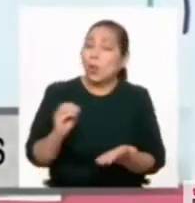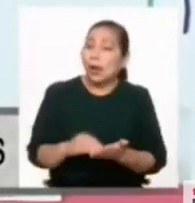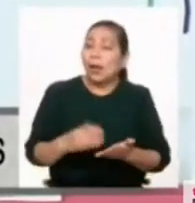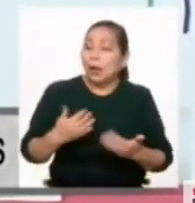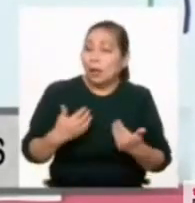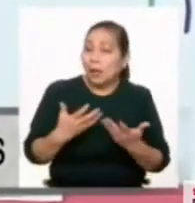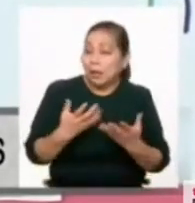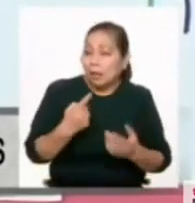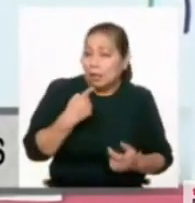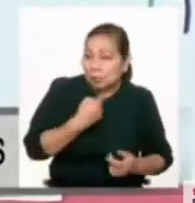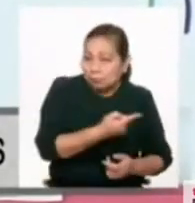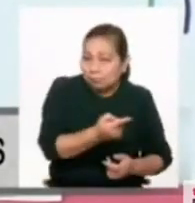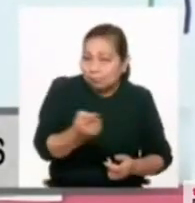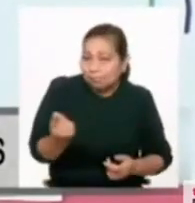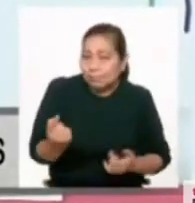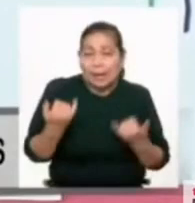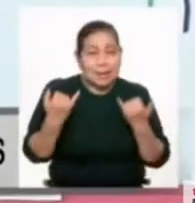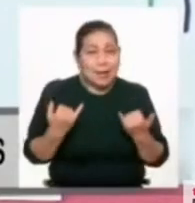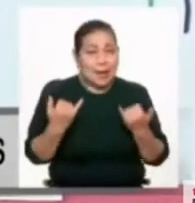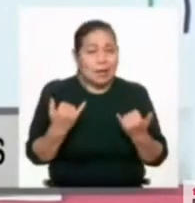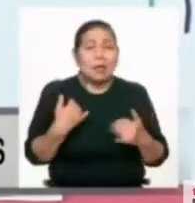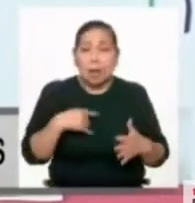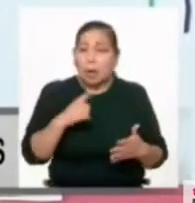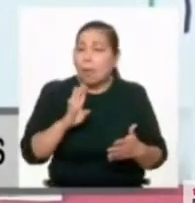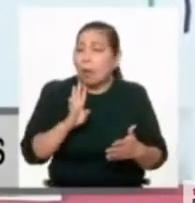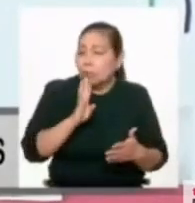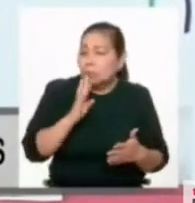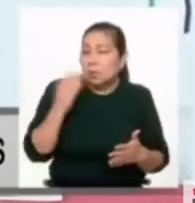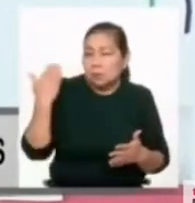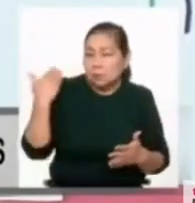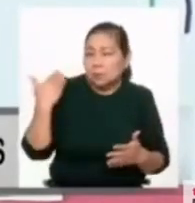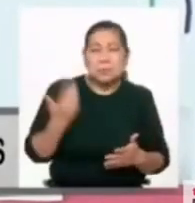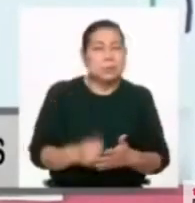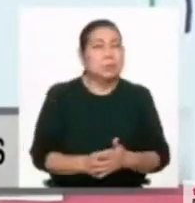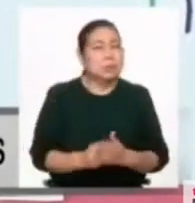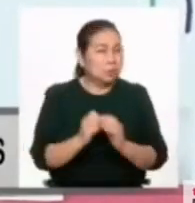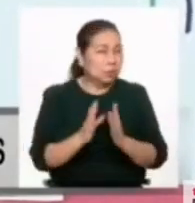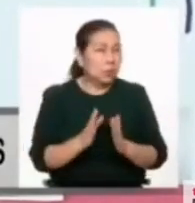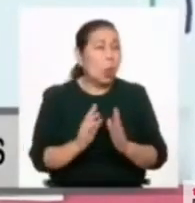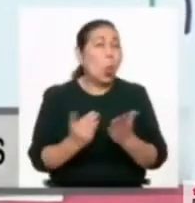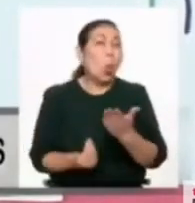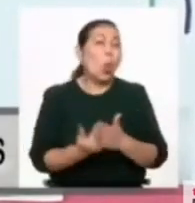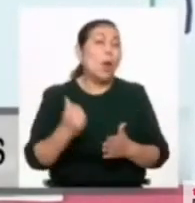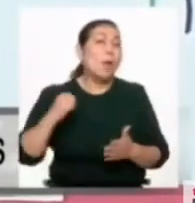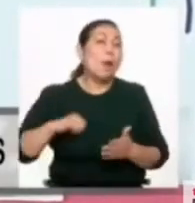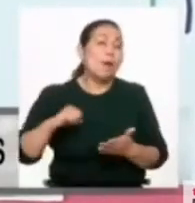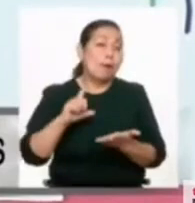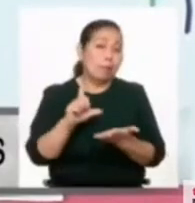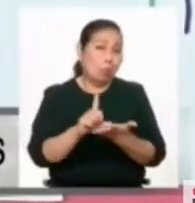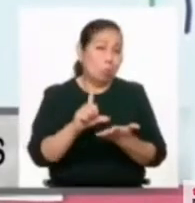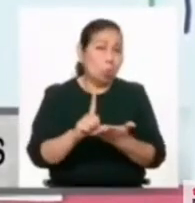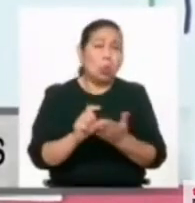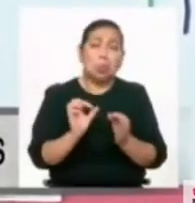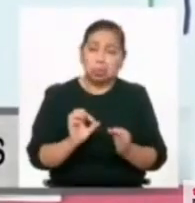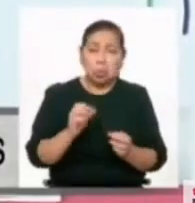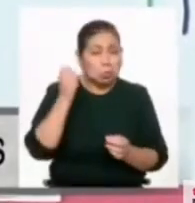Nuevamente tengo que decirles, ¿no?, de que aquí hemos hablado hace pocos días con el nuevo alcalde de Lima, una